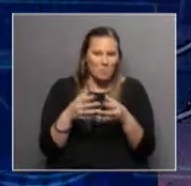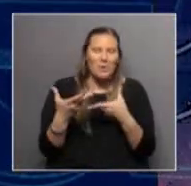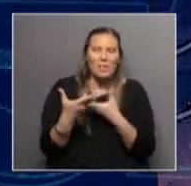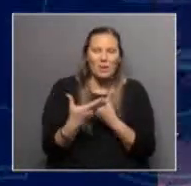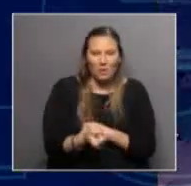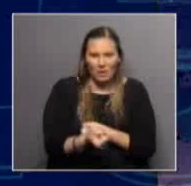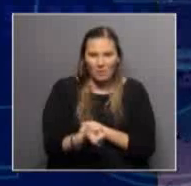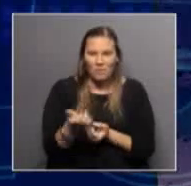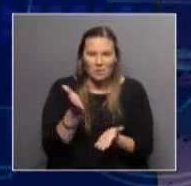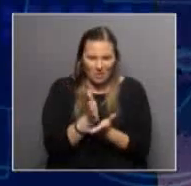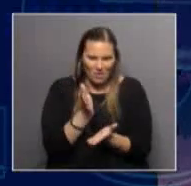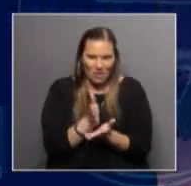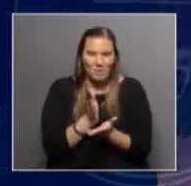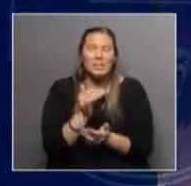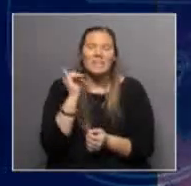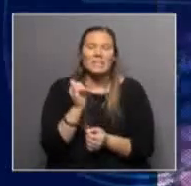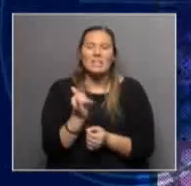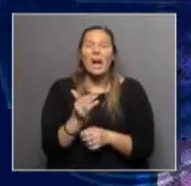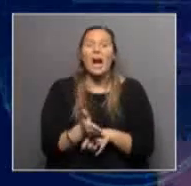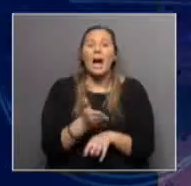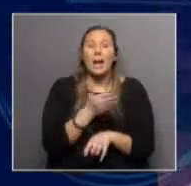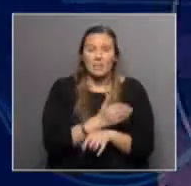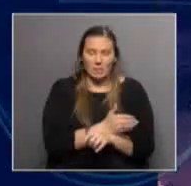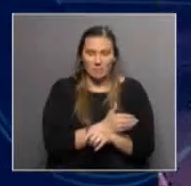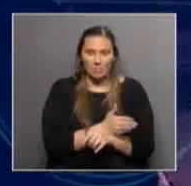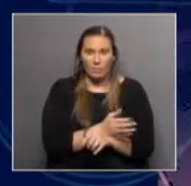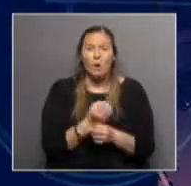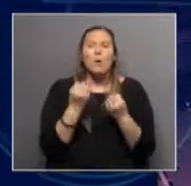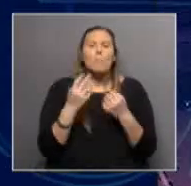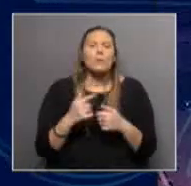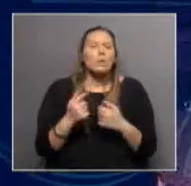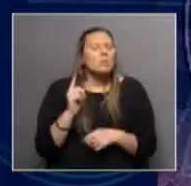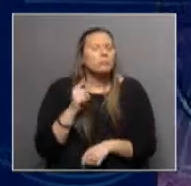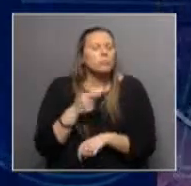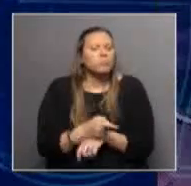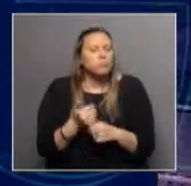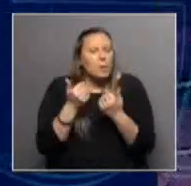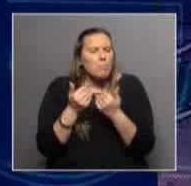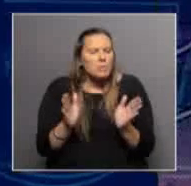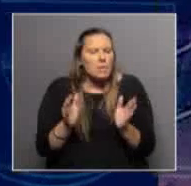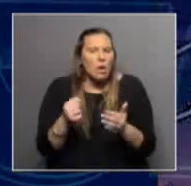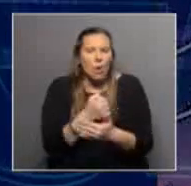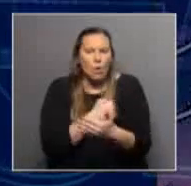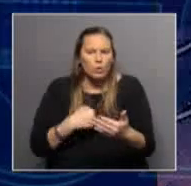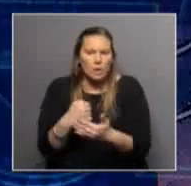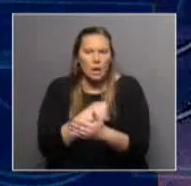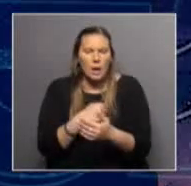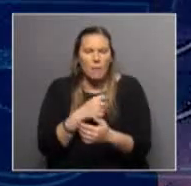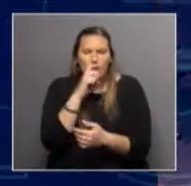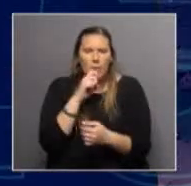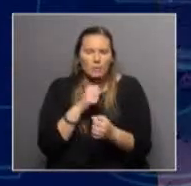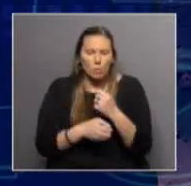colaboradores. Pero antes que eso, ¿por qué decidieron empezar con esto allá en marzo del año pasado?